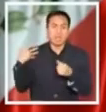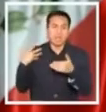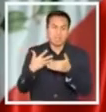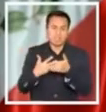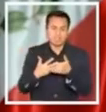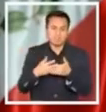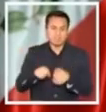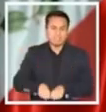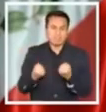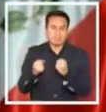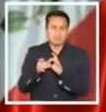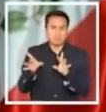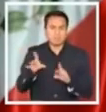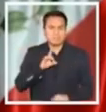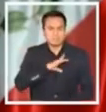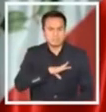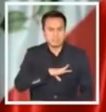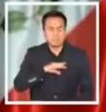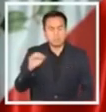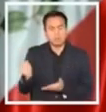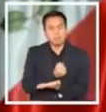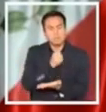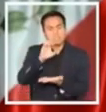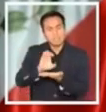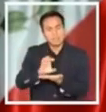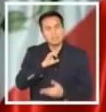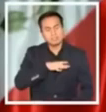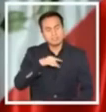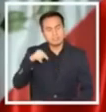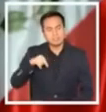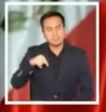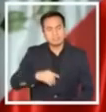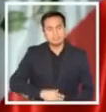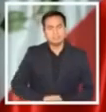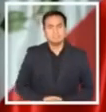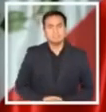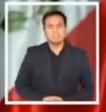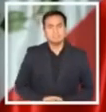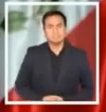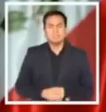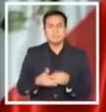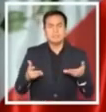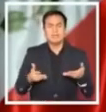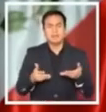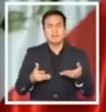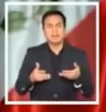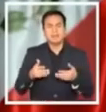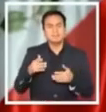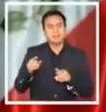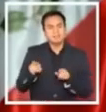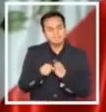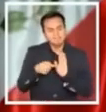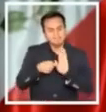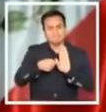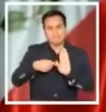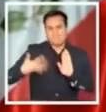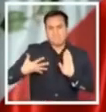años del quiebre de la democracia en Chile, del golpe de Estado en Chile, para reivindicar el